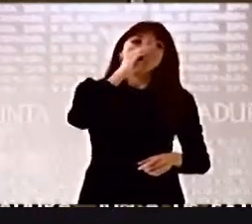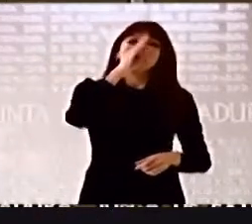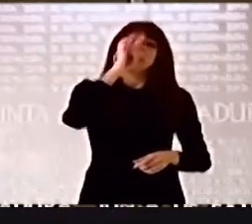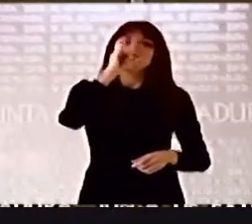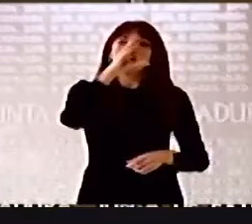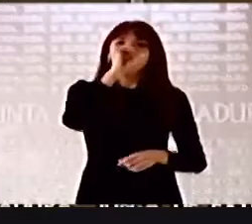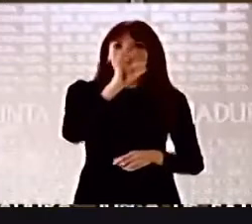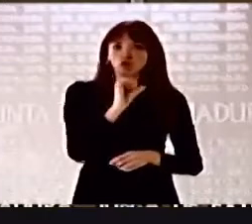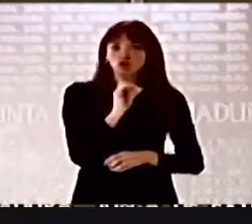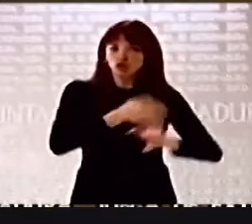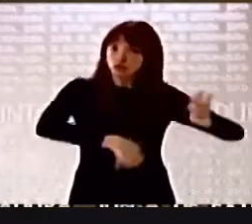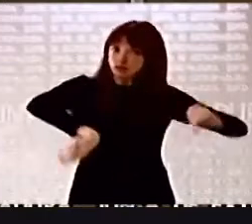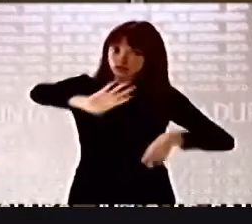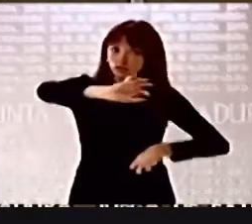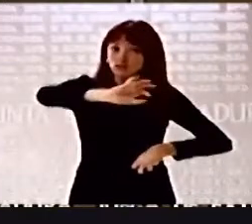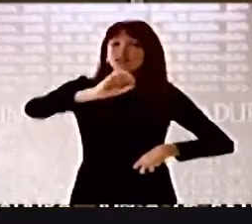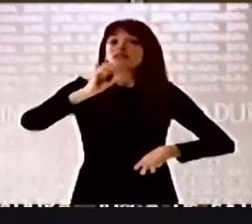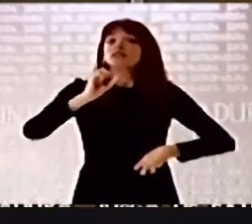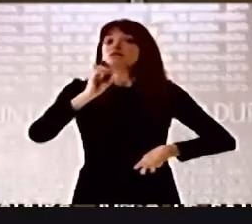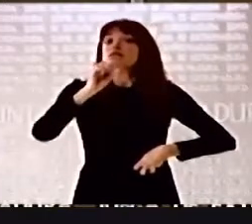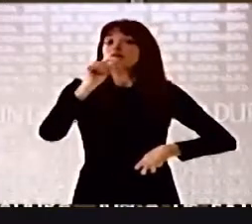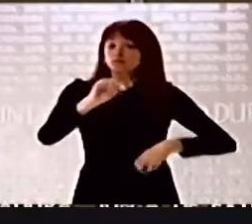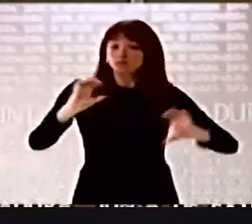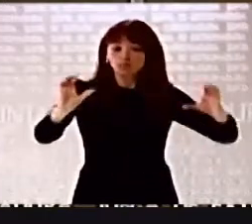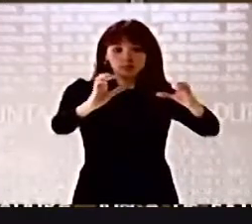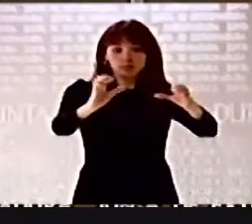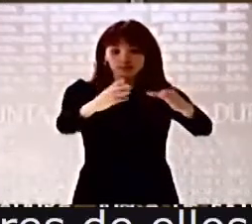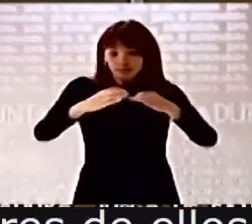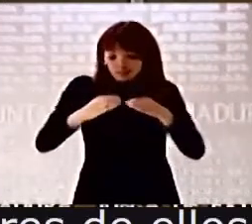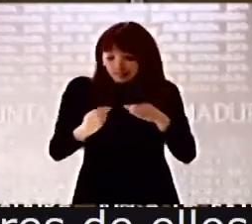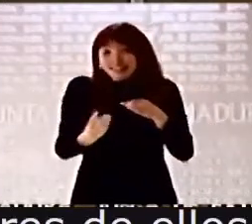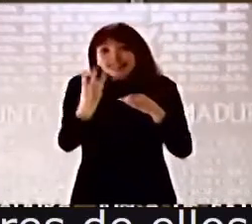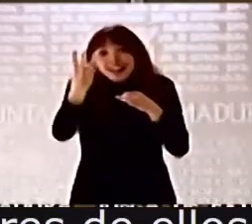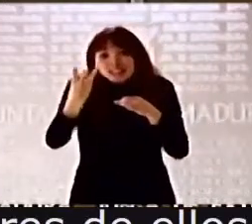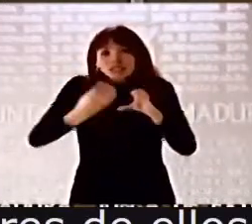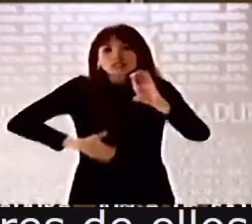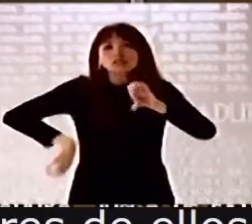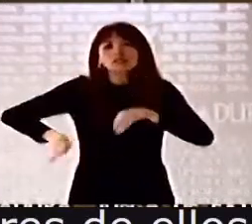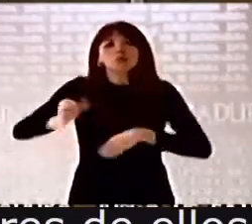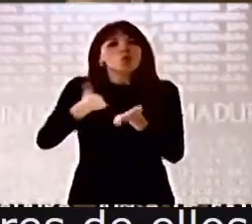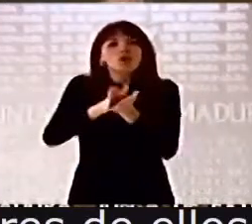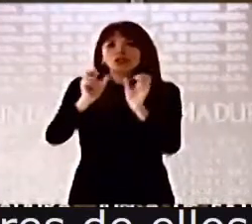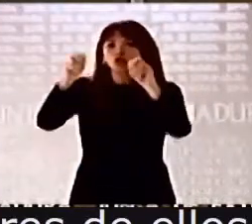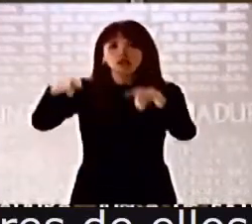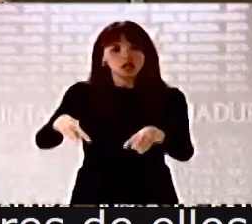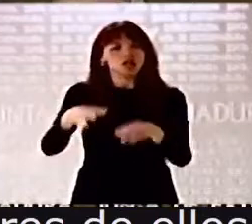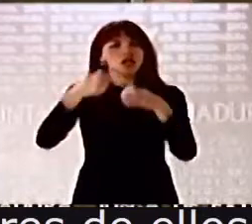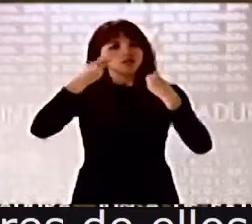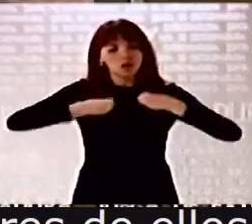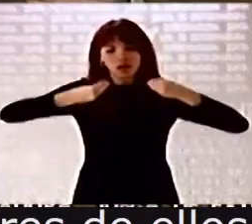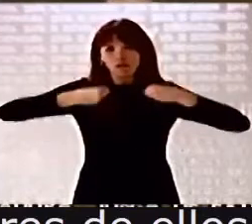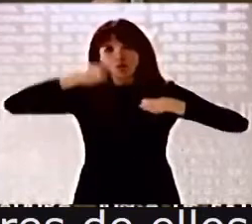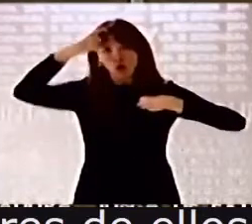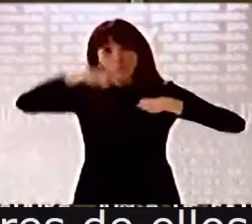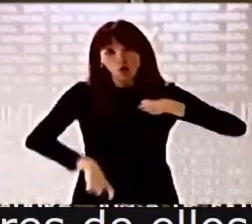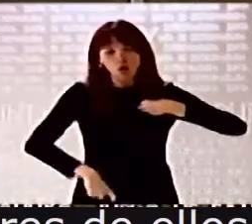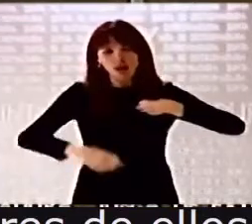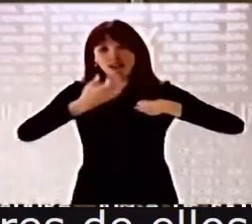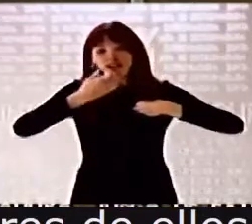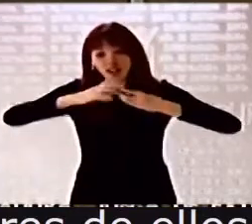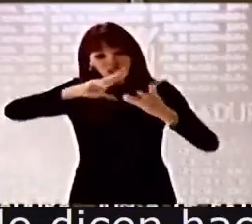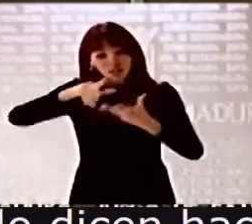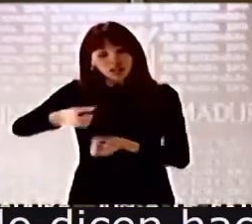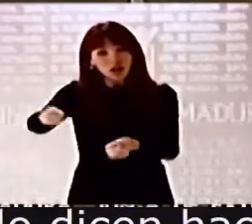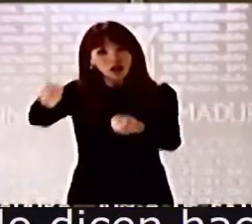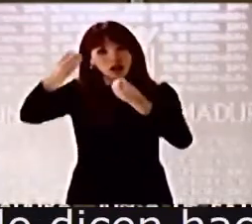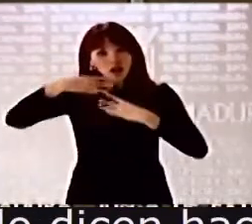Y destaco además que 3 de ellos de donantes vivos, que era algo que si a mí me lo dicen hace 15 años, cuando entre todos